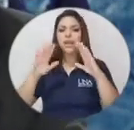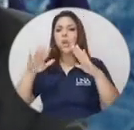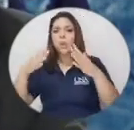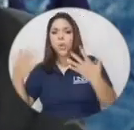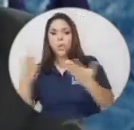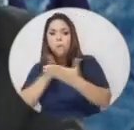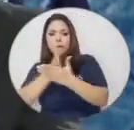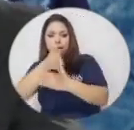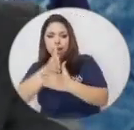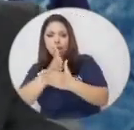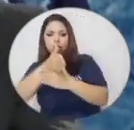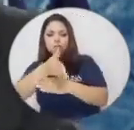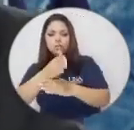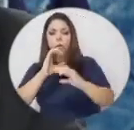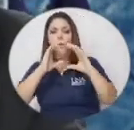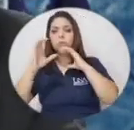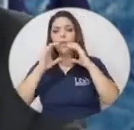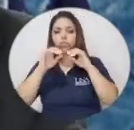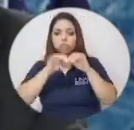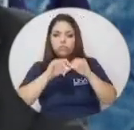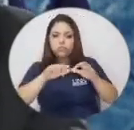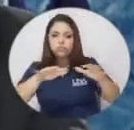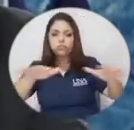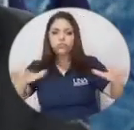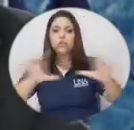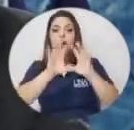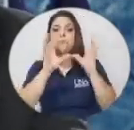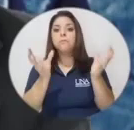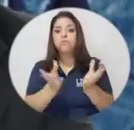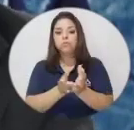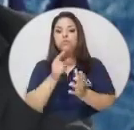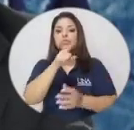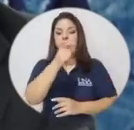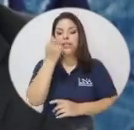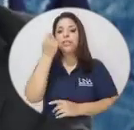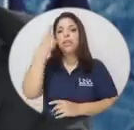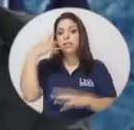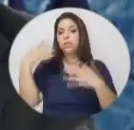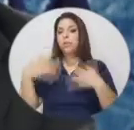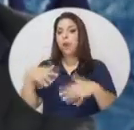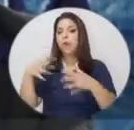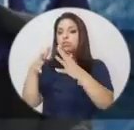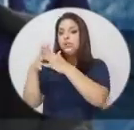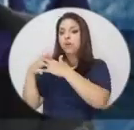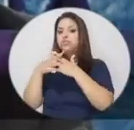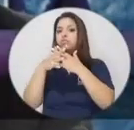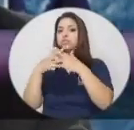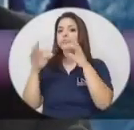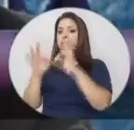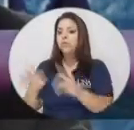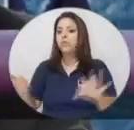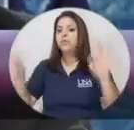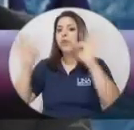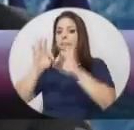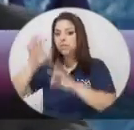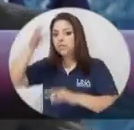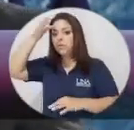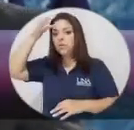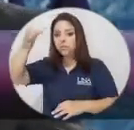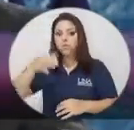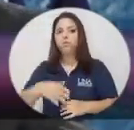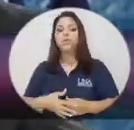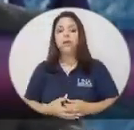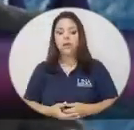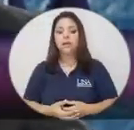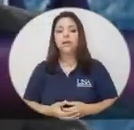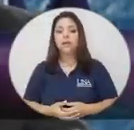medios de comunicación se difunden en el mundo, usted ve el peso cultural de lo que ocurre en los Estados Unidos, sin